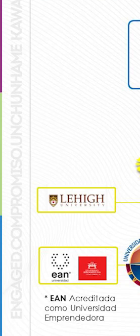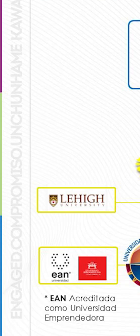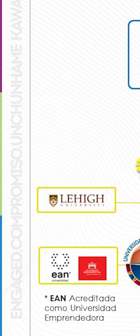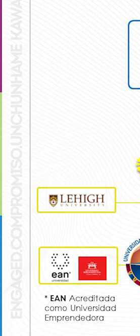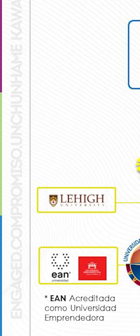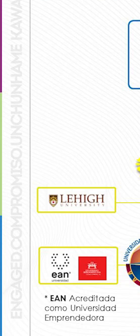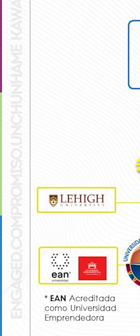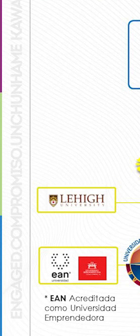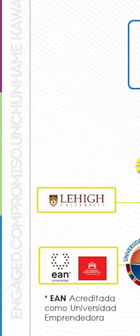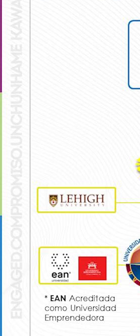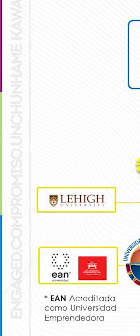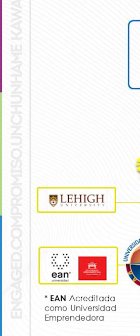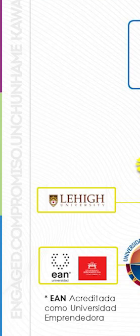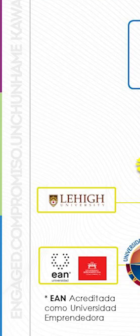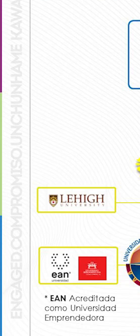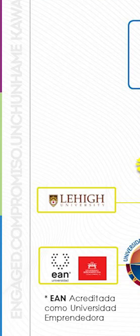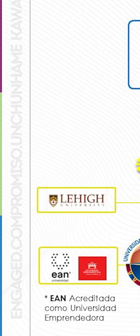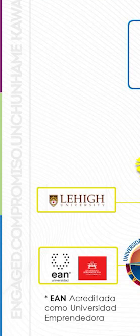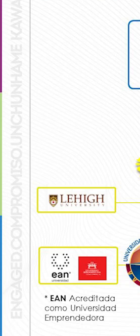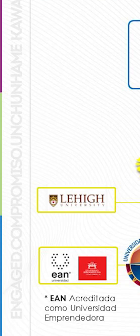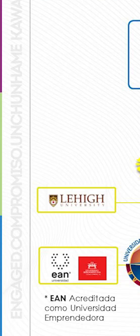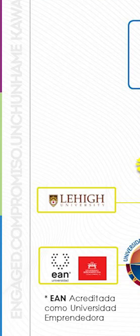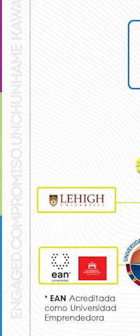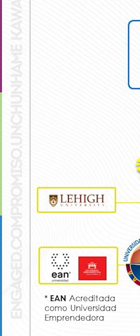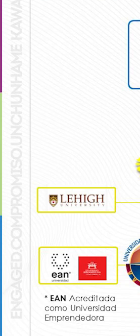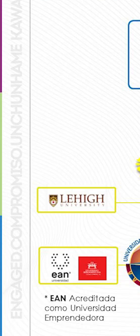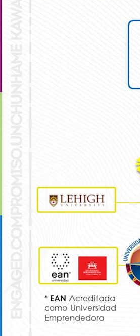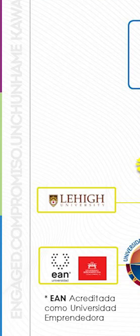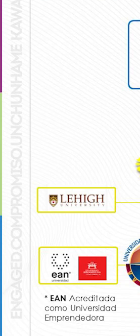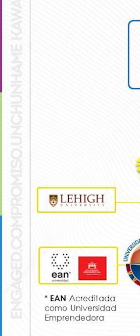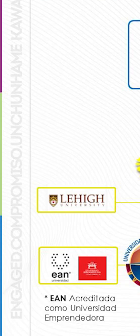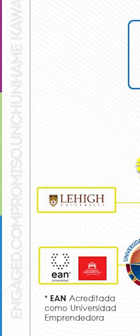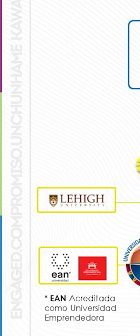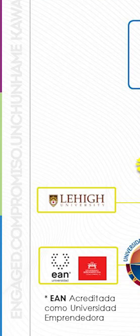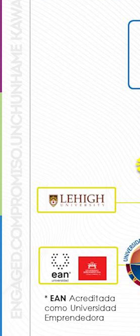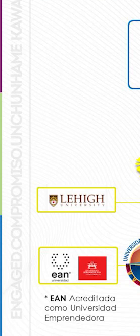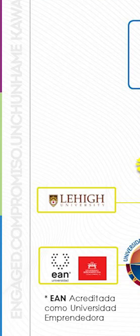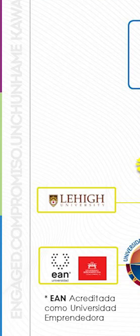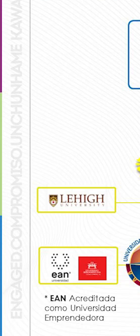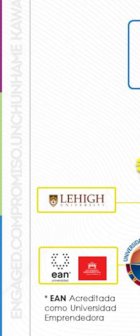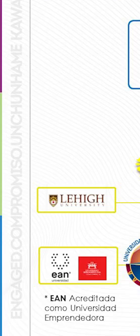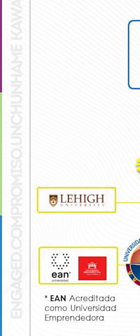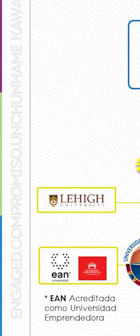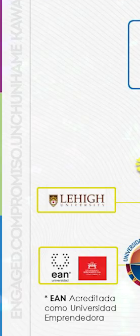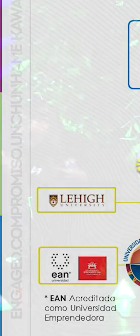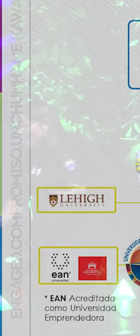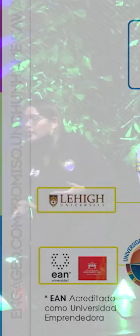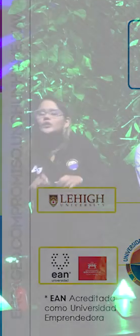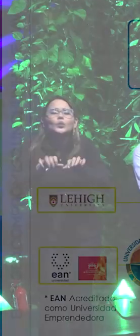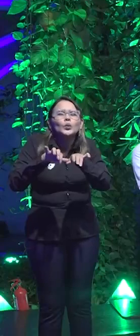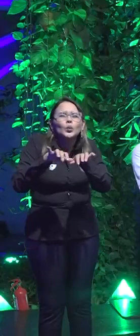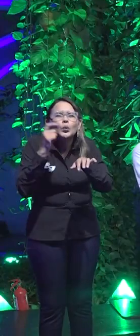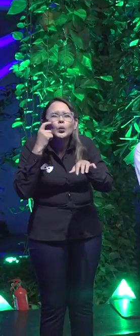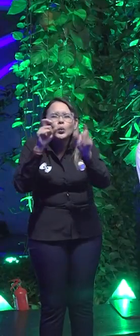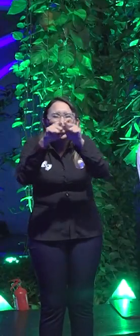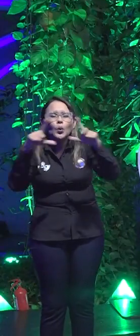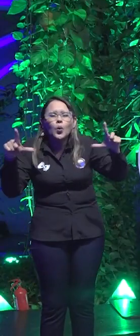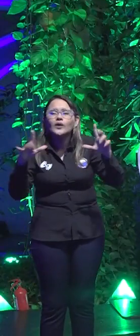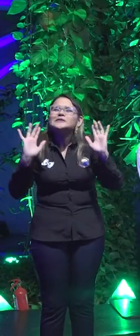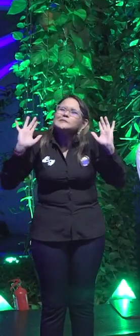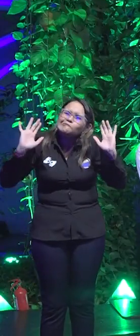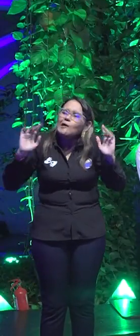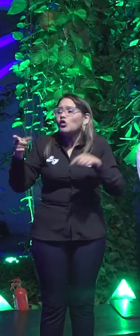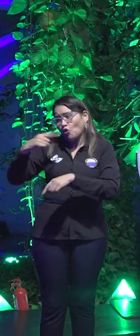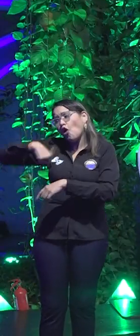yo creo que de pronto somos capaces, de pronto no lo logremos, pero no vale, vale la pena intentarlo. Somos una universidad